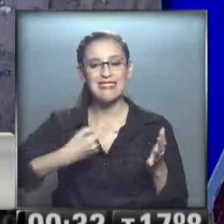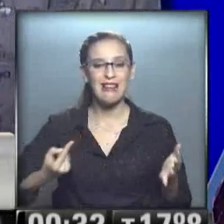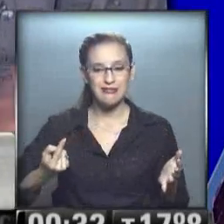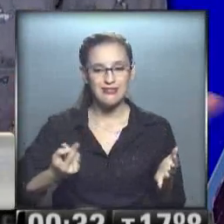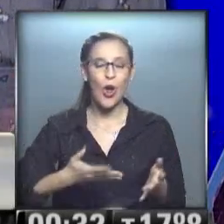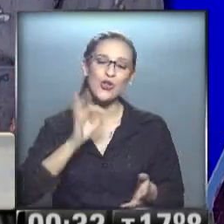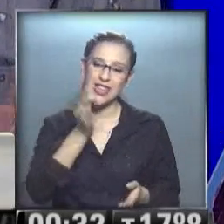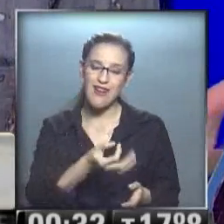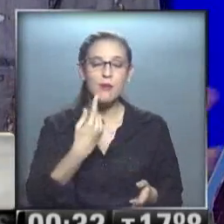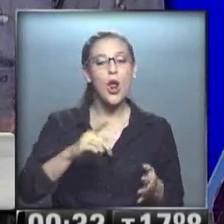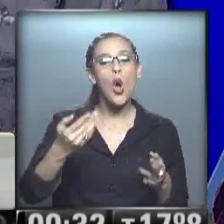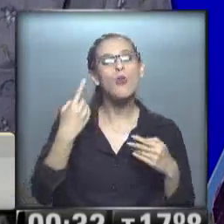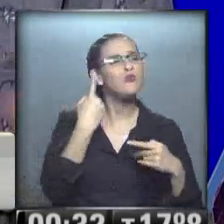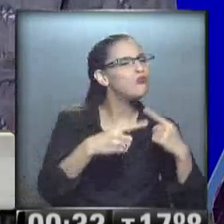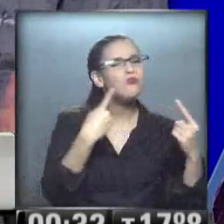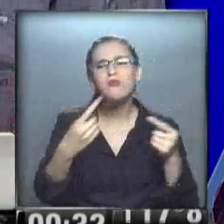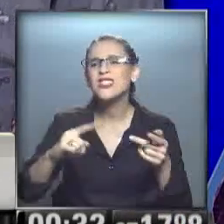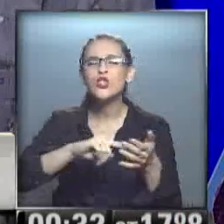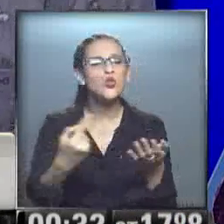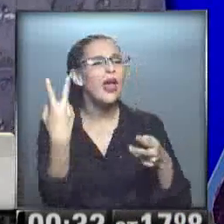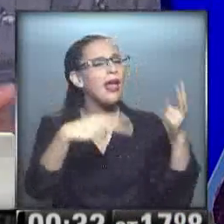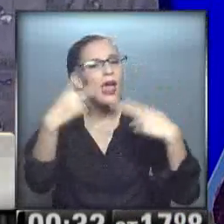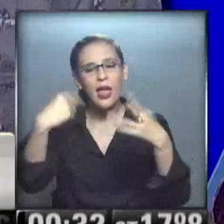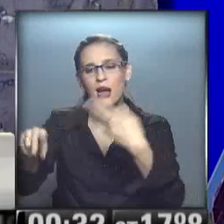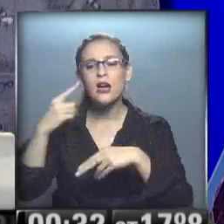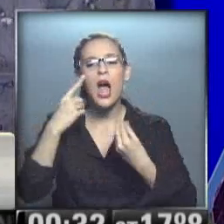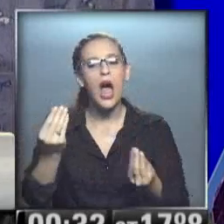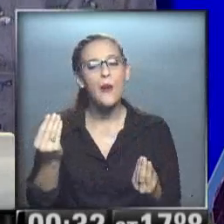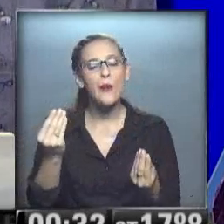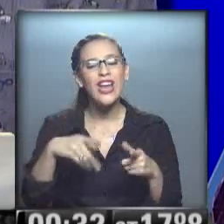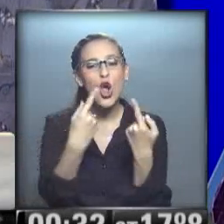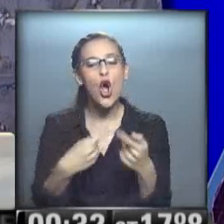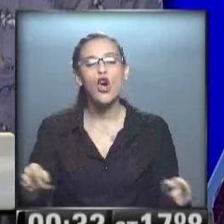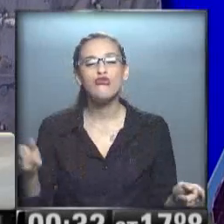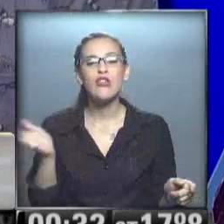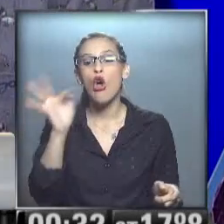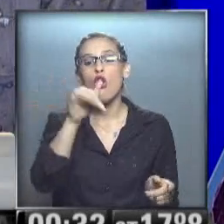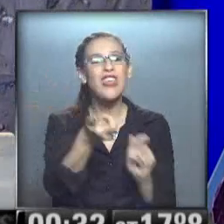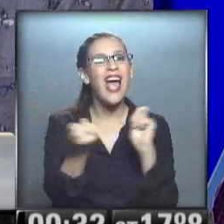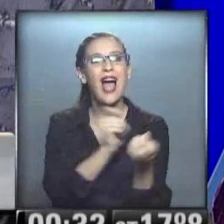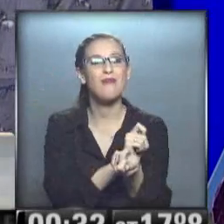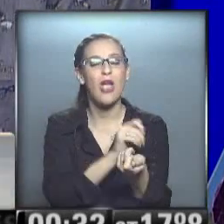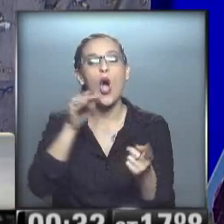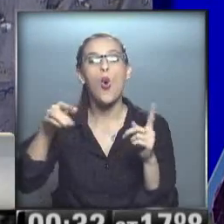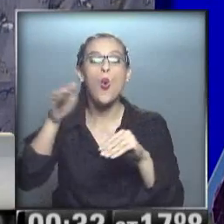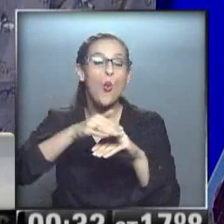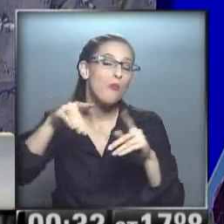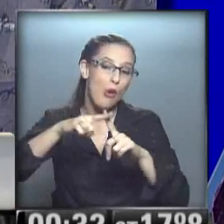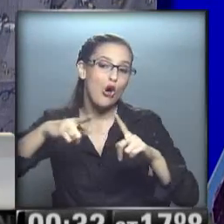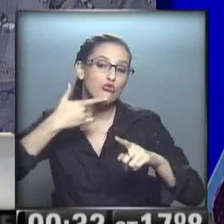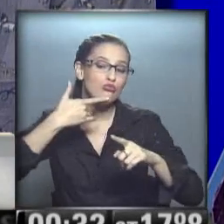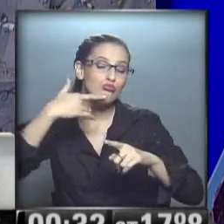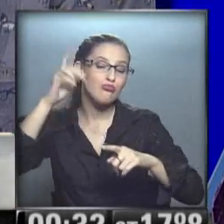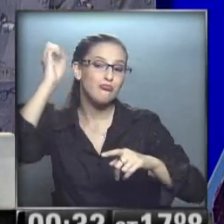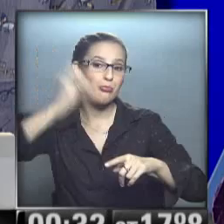pero ¿pudiste recorrer la ciudad para ver qué cosas de la cotidianidad de Gualeguaychú se modificaron a raíz de este show? Bueno, eso